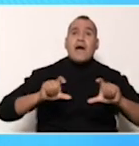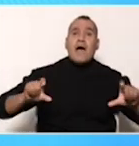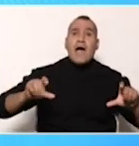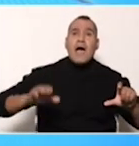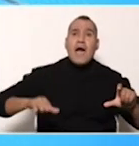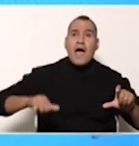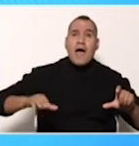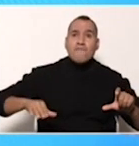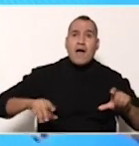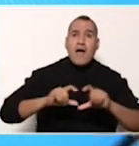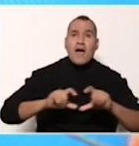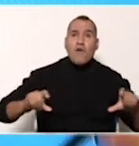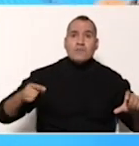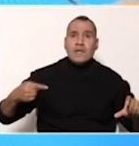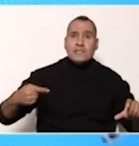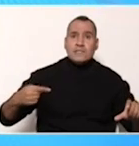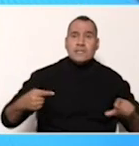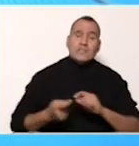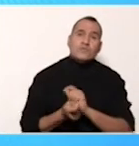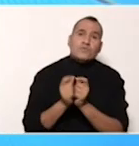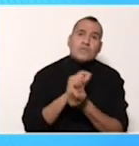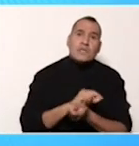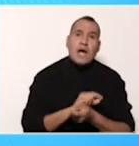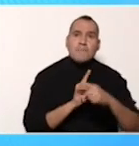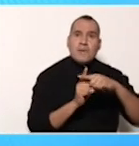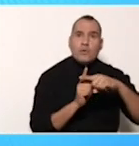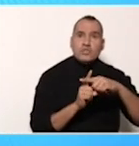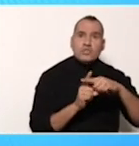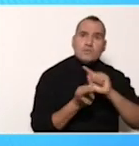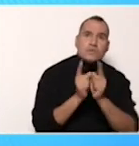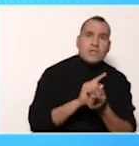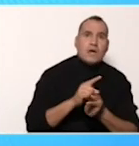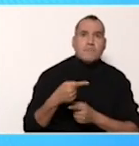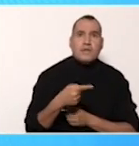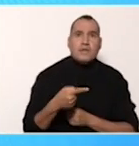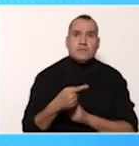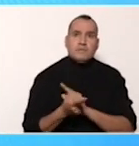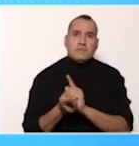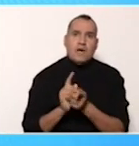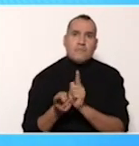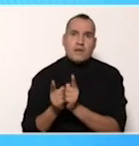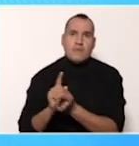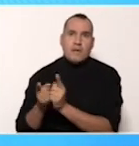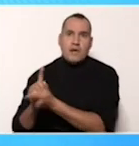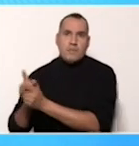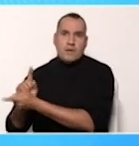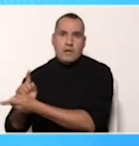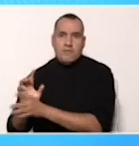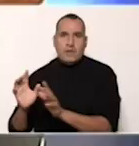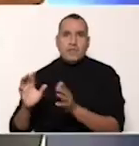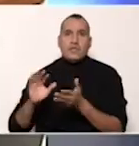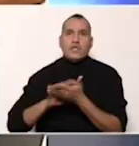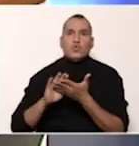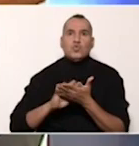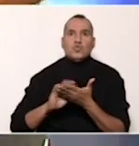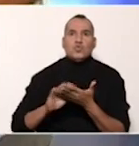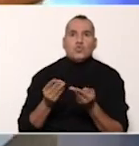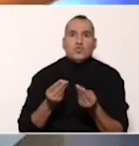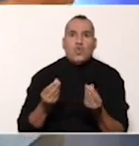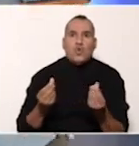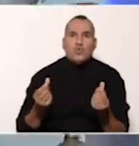polinomio que está abajo y puedo accesar y resolver algebraicamente los